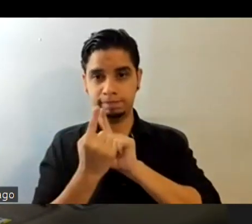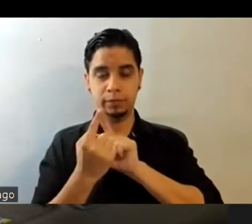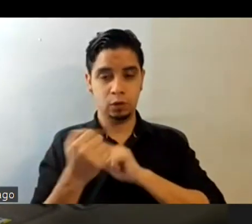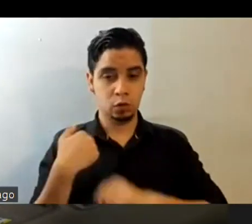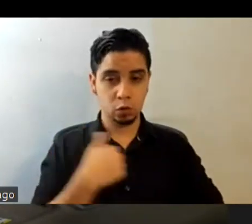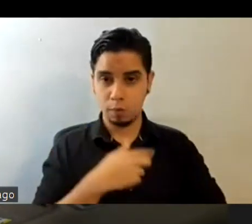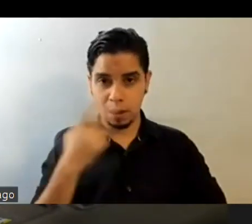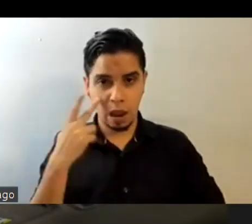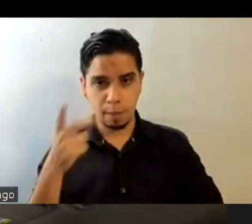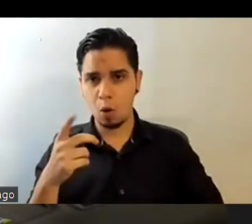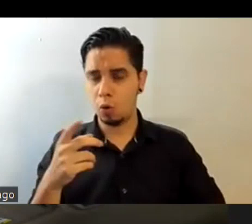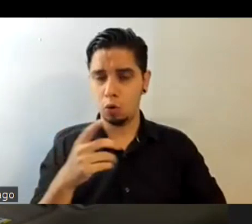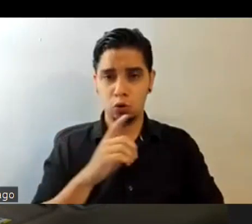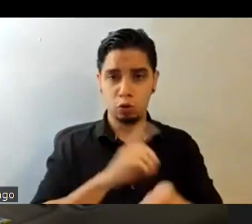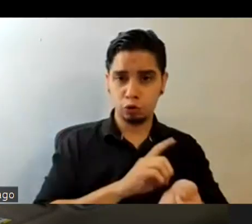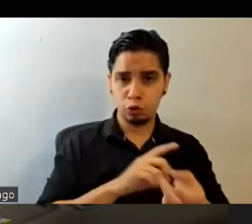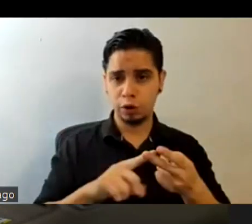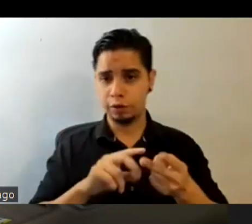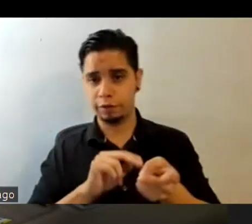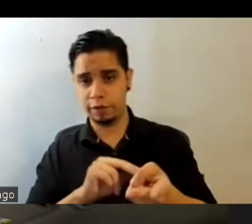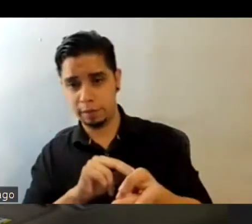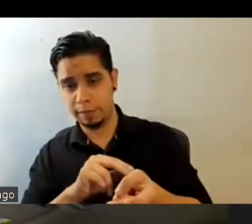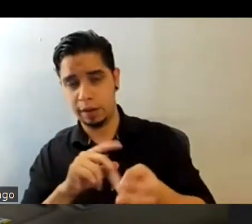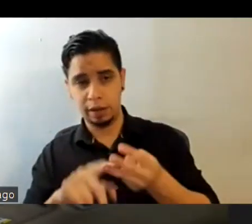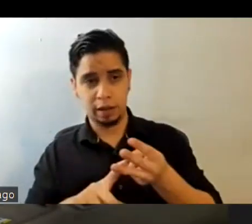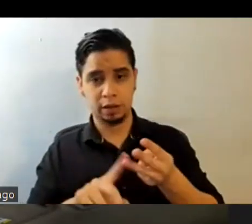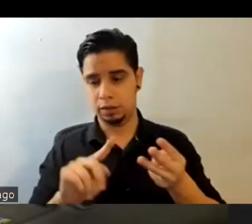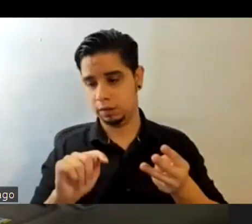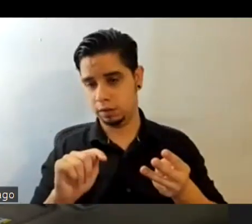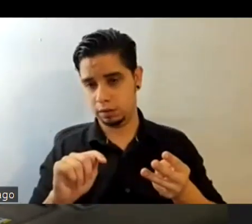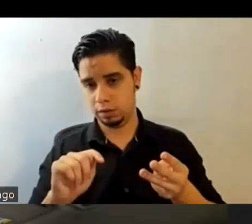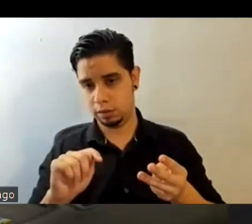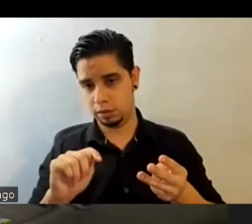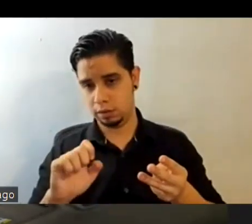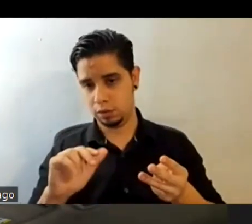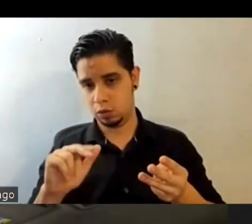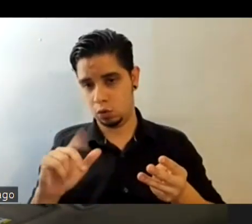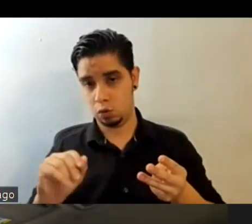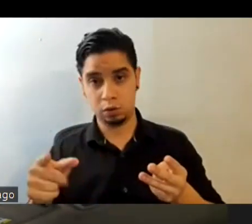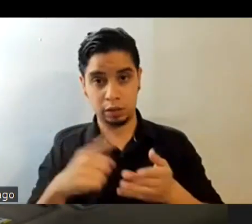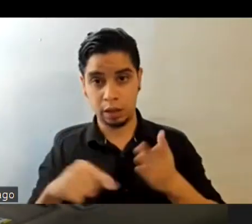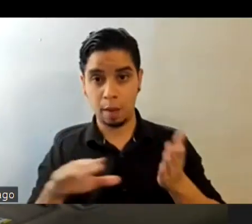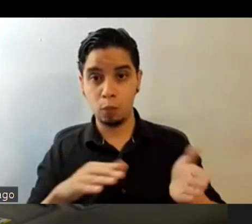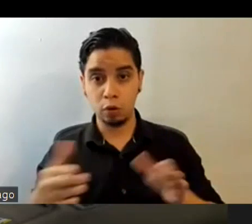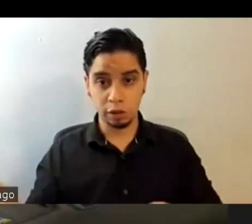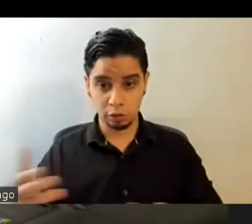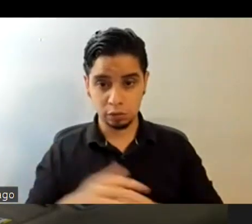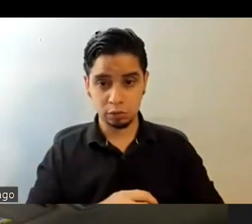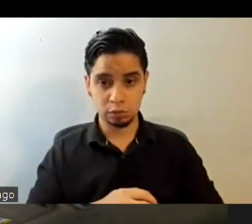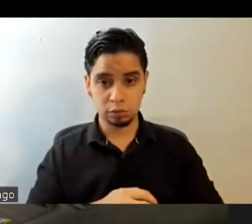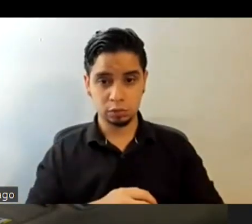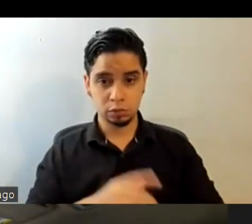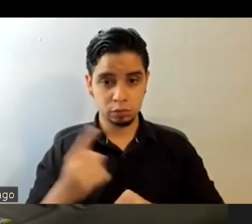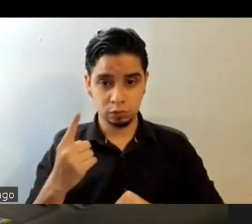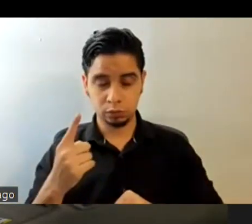doctores, enfermeras, tecnólogos médicos que estaban muriendo aquí en Puerto Rico y a nivel internacional. Dicho de paso, uno de mis